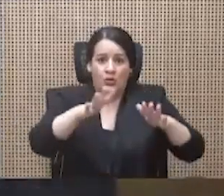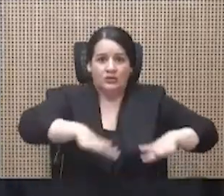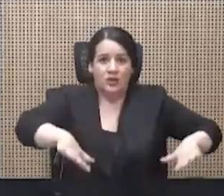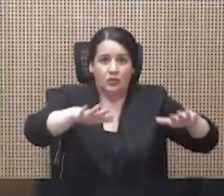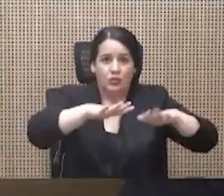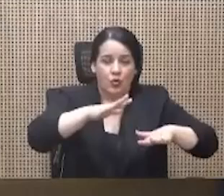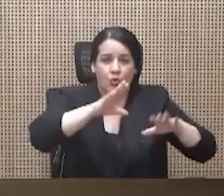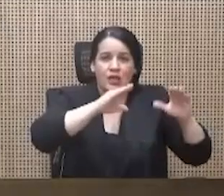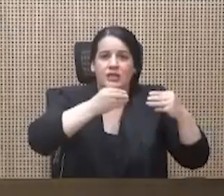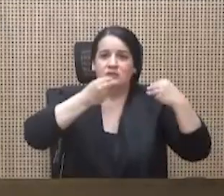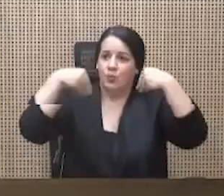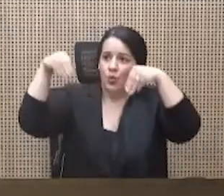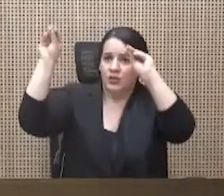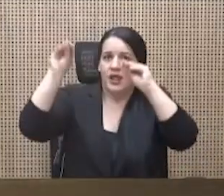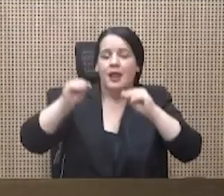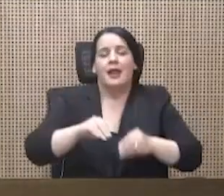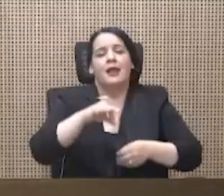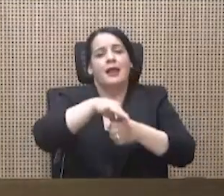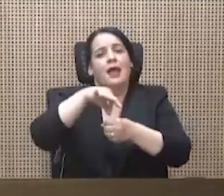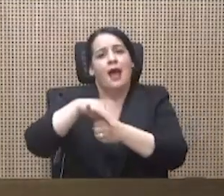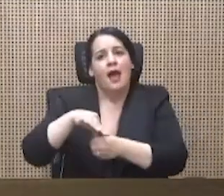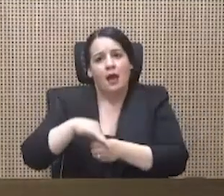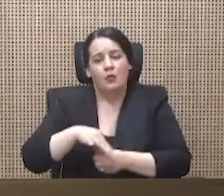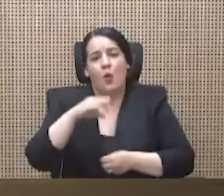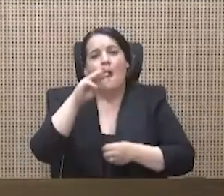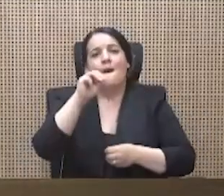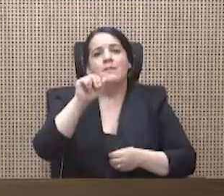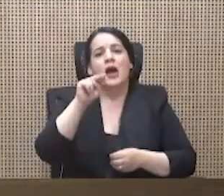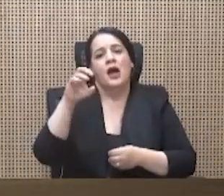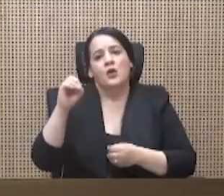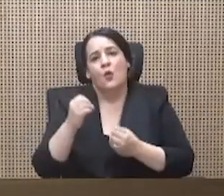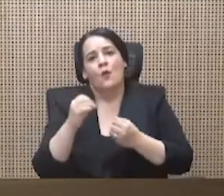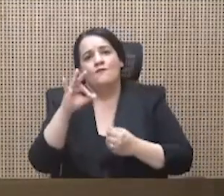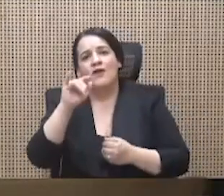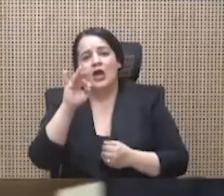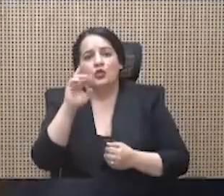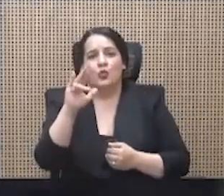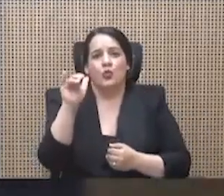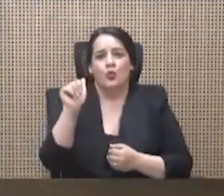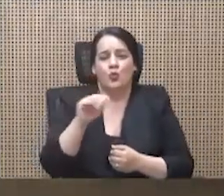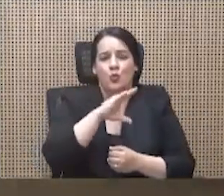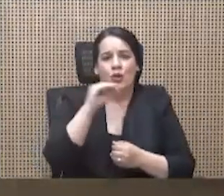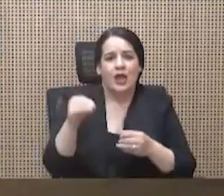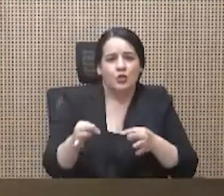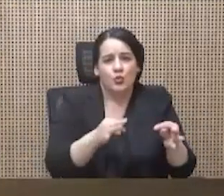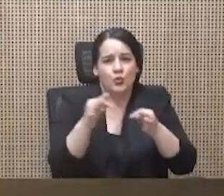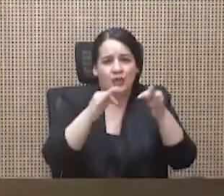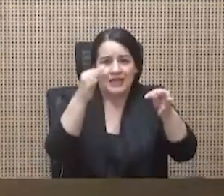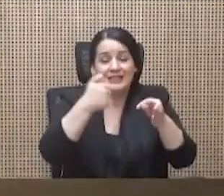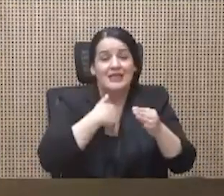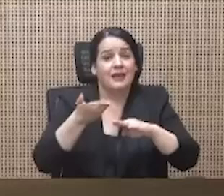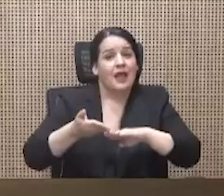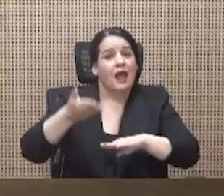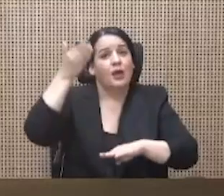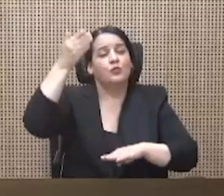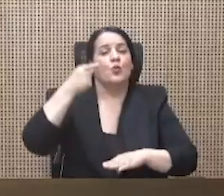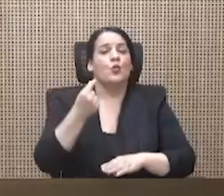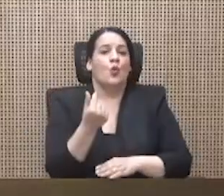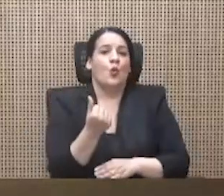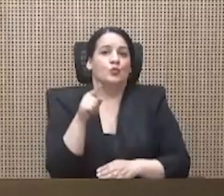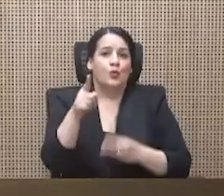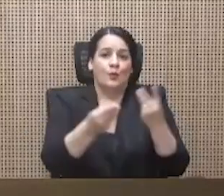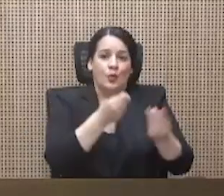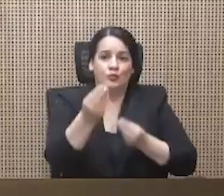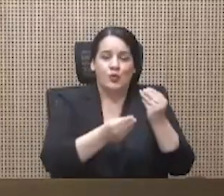agro, la manufactura, el turismo y los servicios tienen altos costos de producción, son menos productivos y